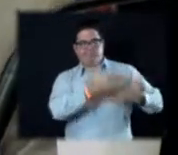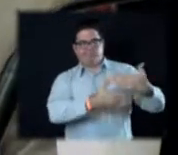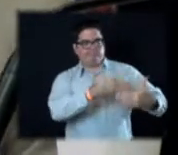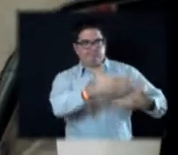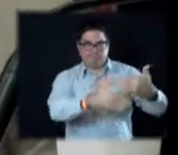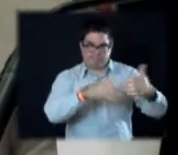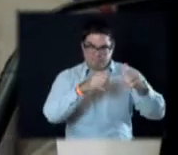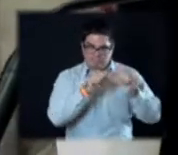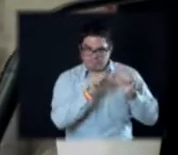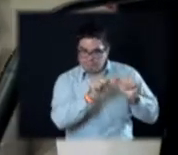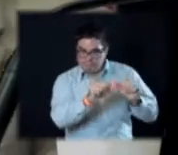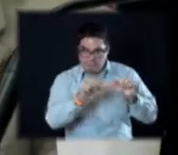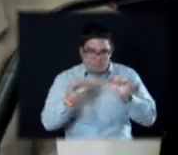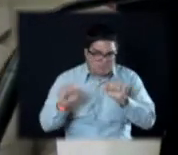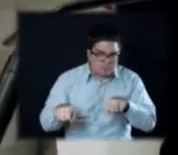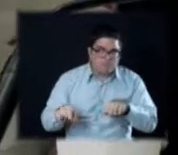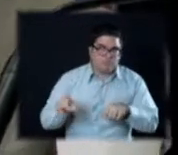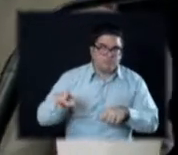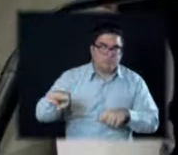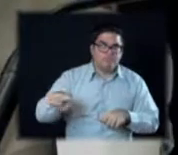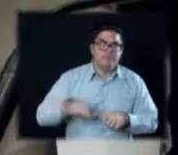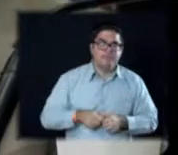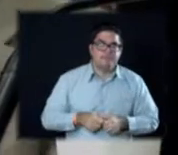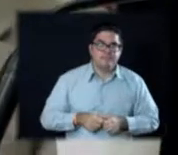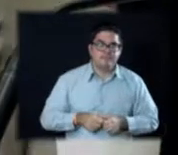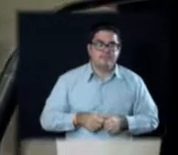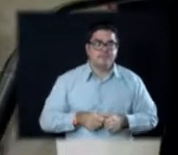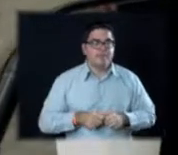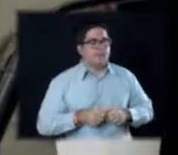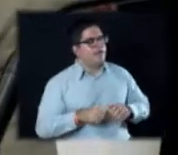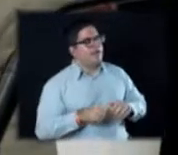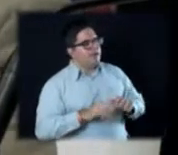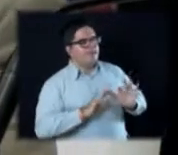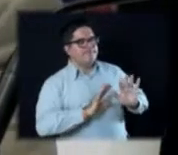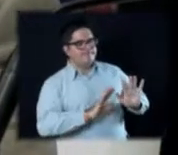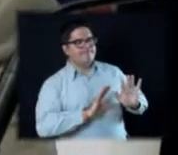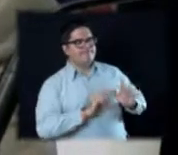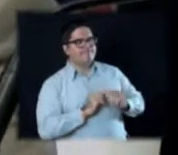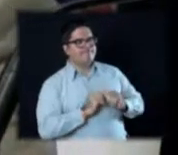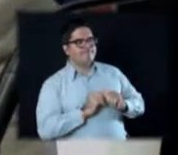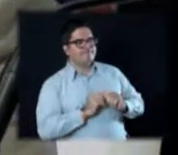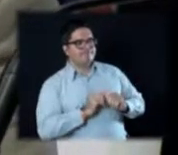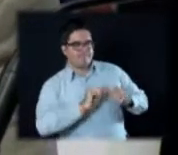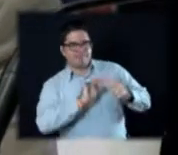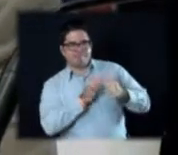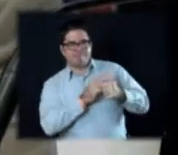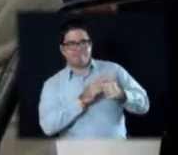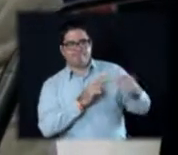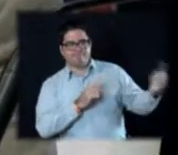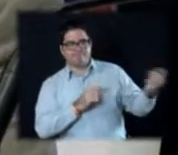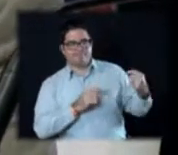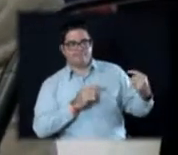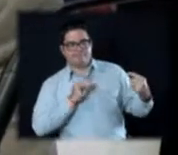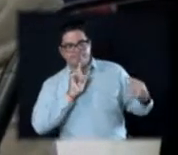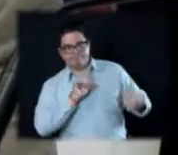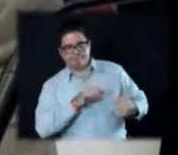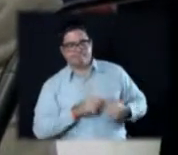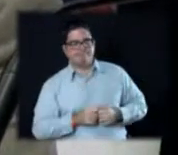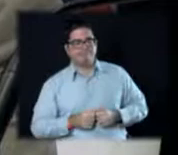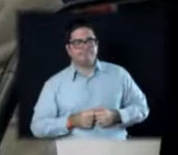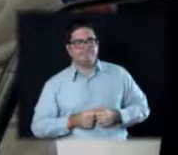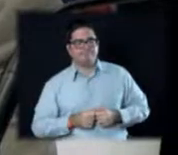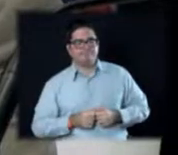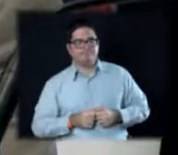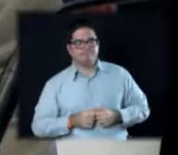que se pueda continuar actualizando a medida que se desarrolla? Bueno, puedo comenzar con su última